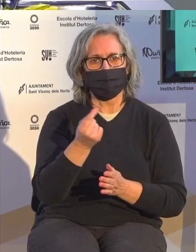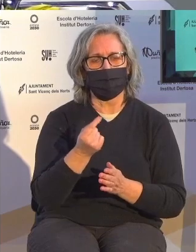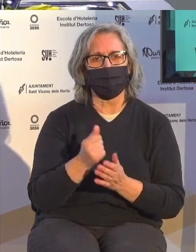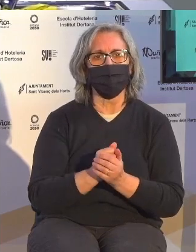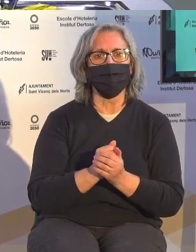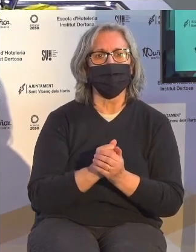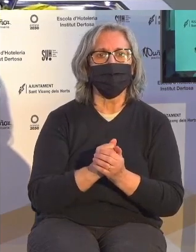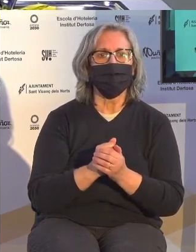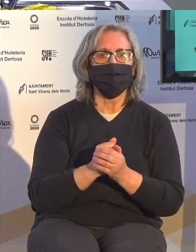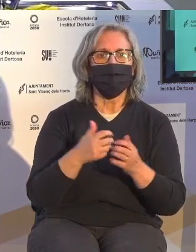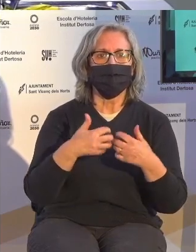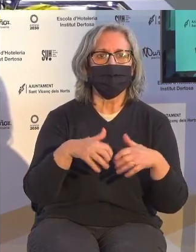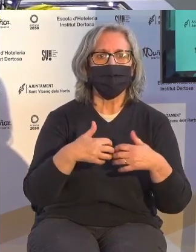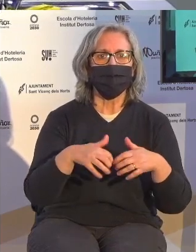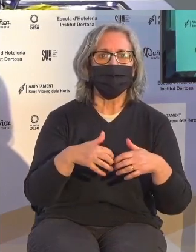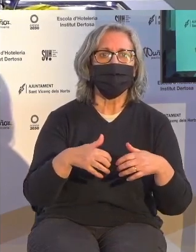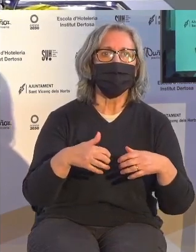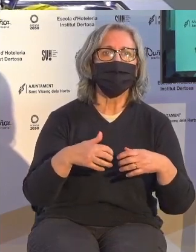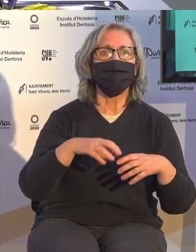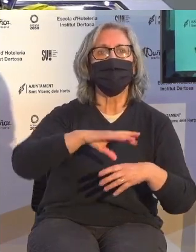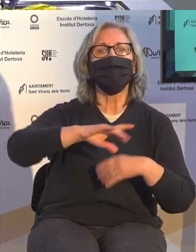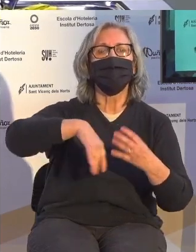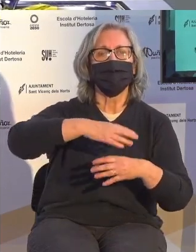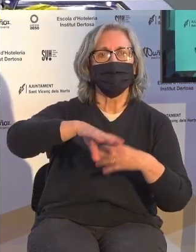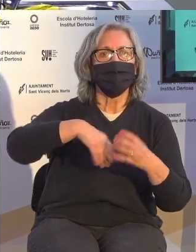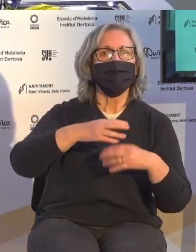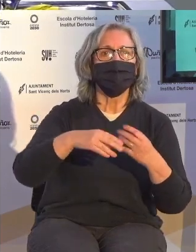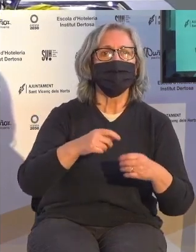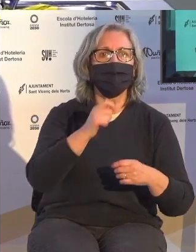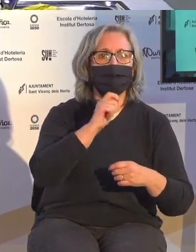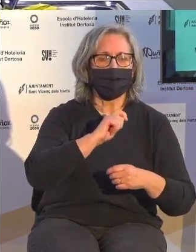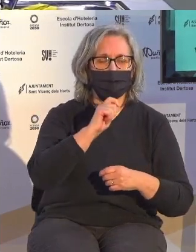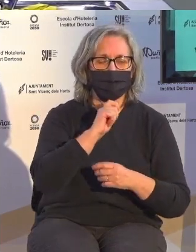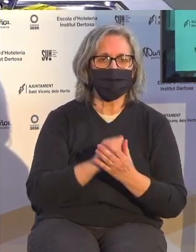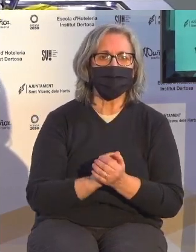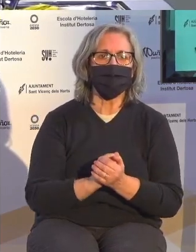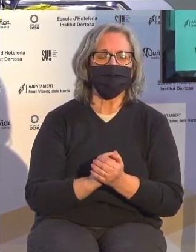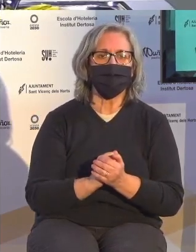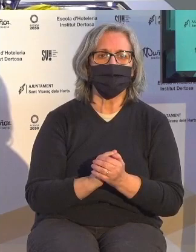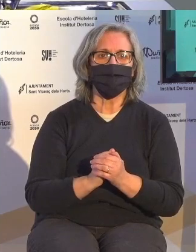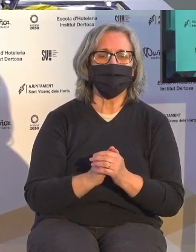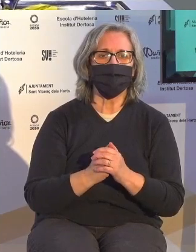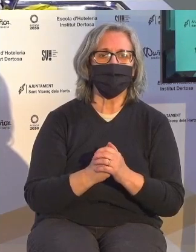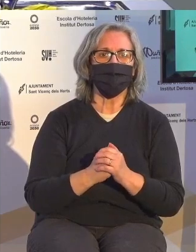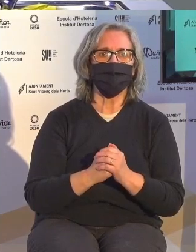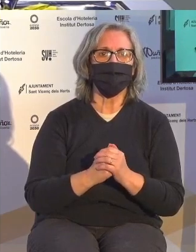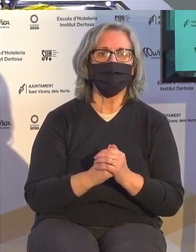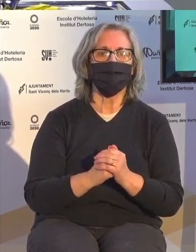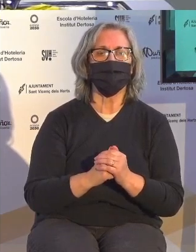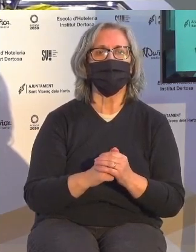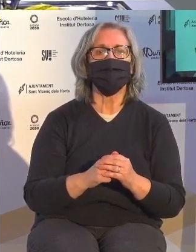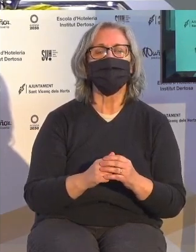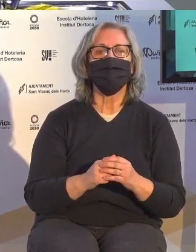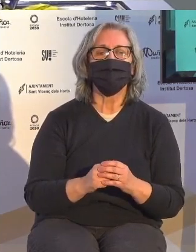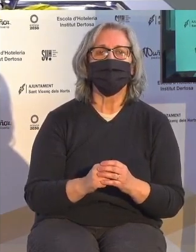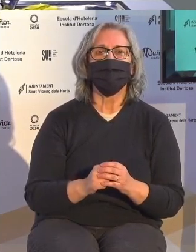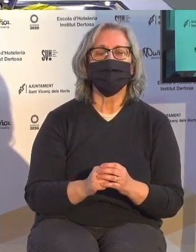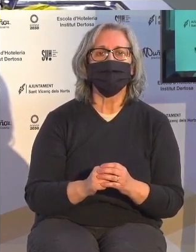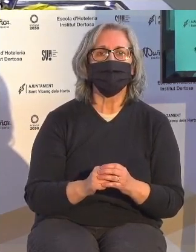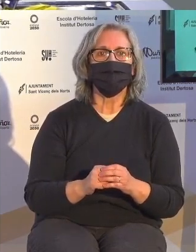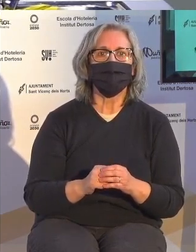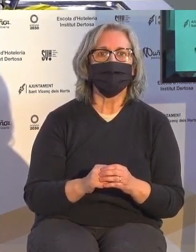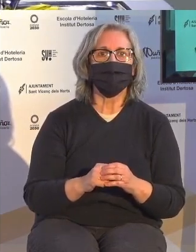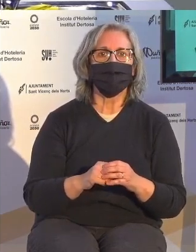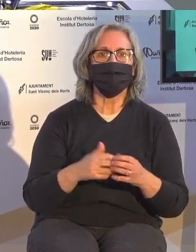que haya esta máquina aquí que me gustaría demostrar para ustedes cómo es fácil está muy buena para los restaurantes